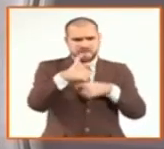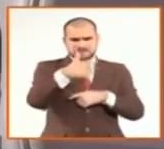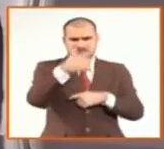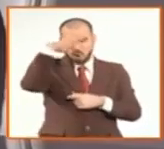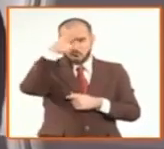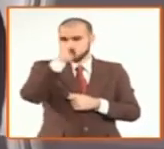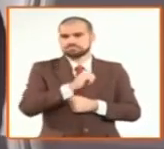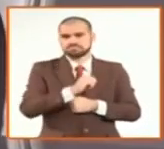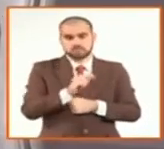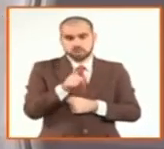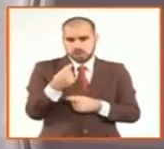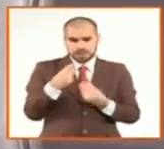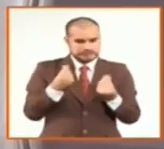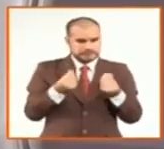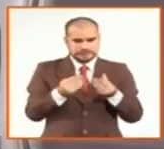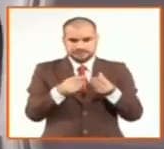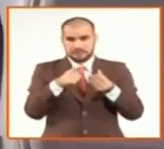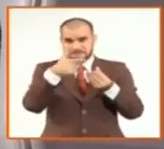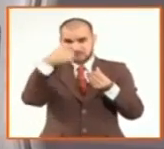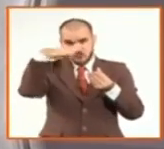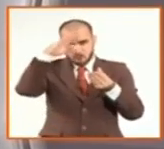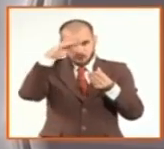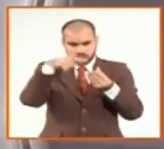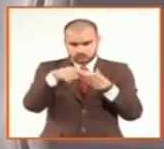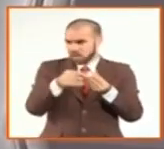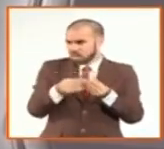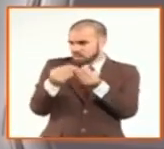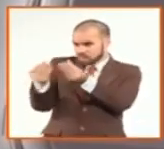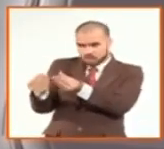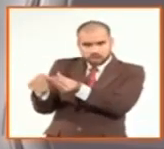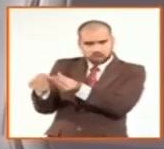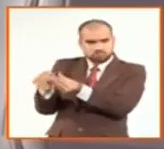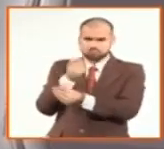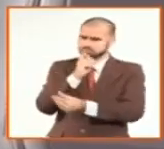esos pesos no podíamos y no podemos garantizar el pago de la deuda.